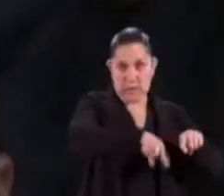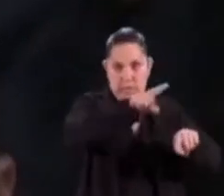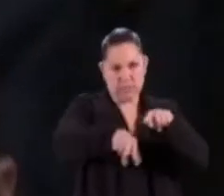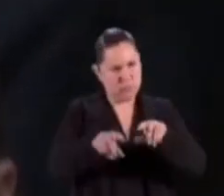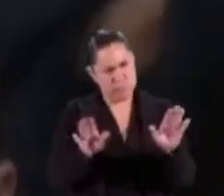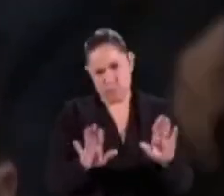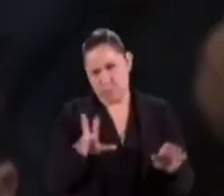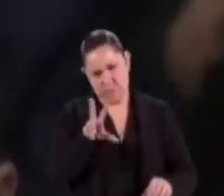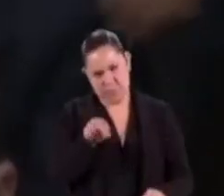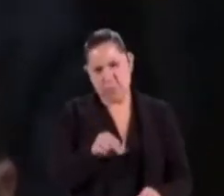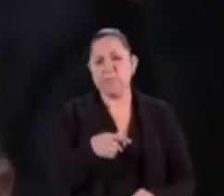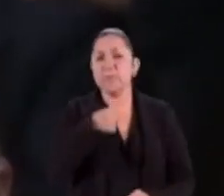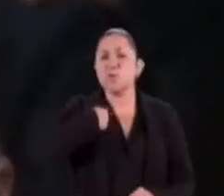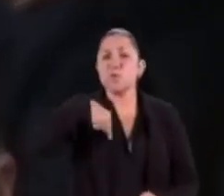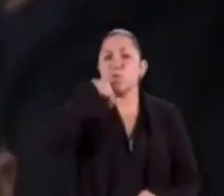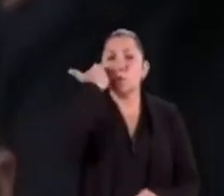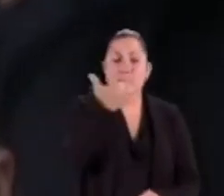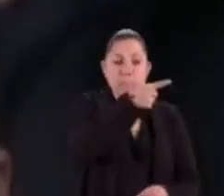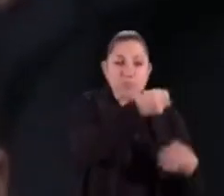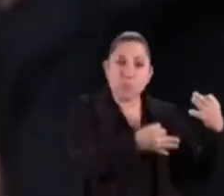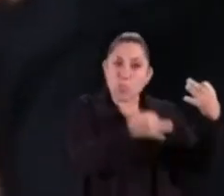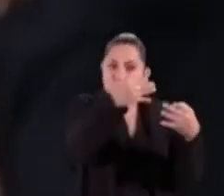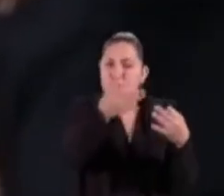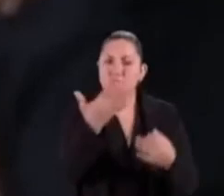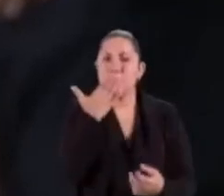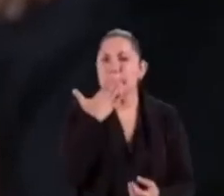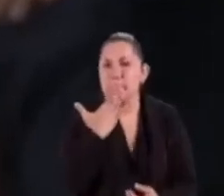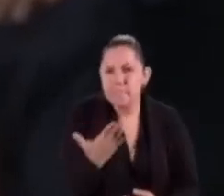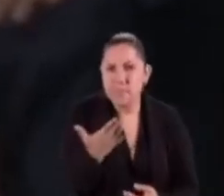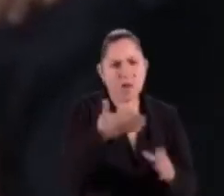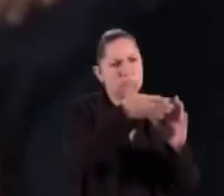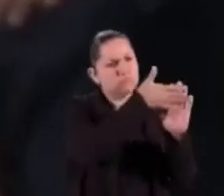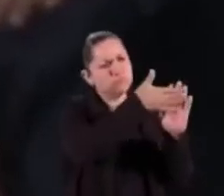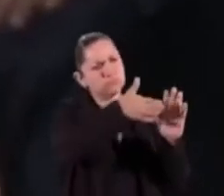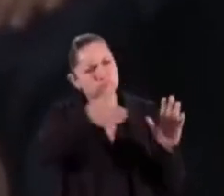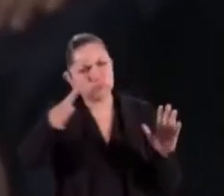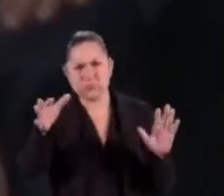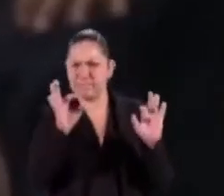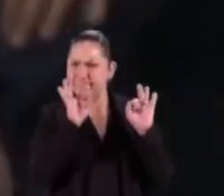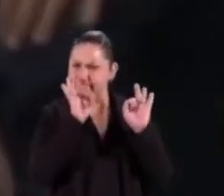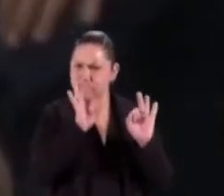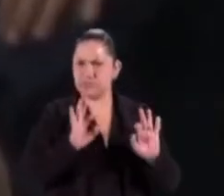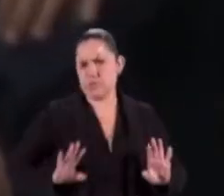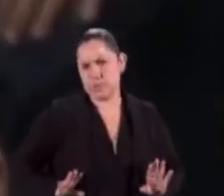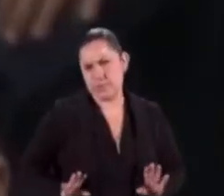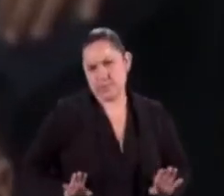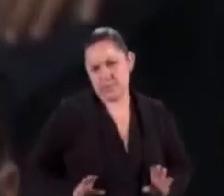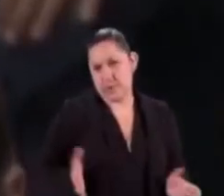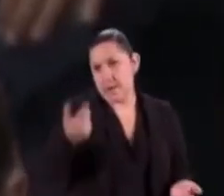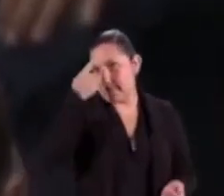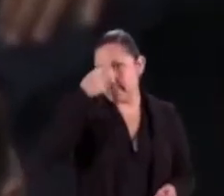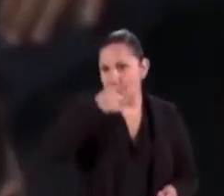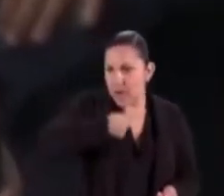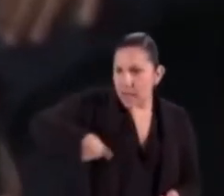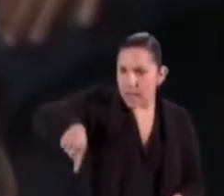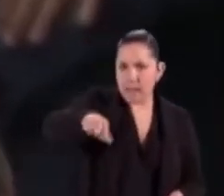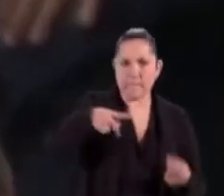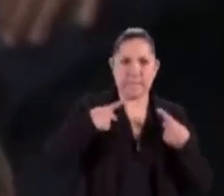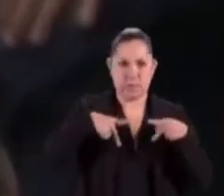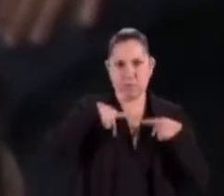fuerte y transparente, donde el principal fin sea la protección de los derechos de las y